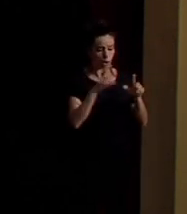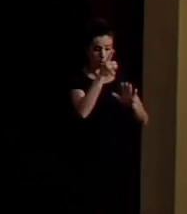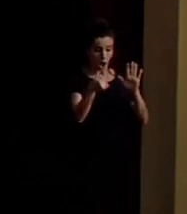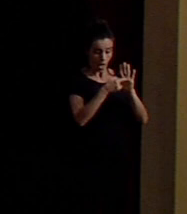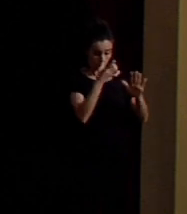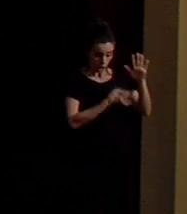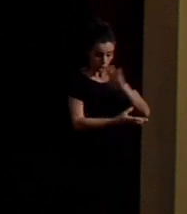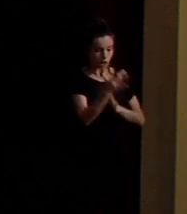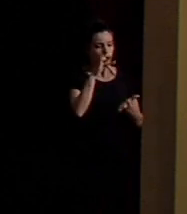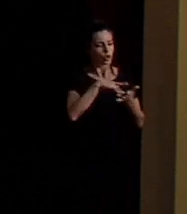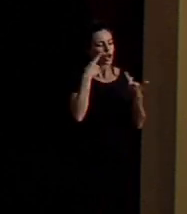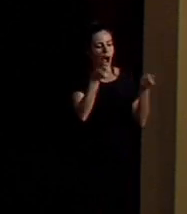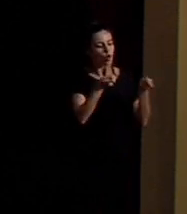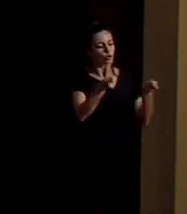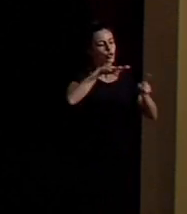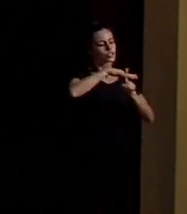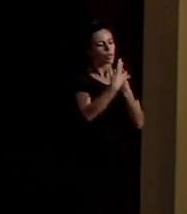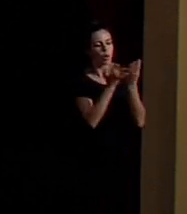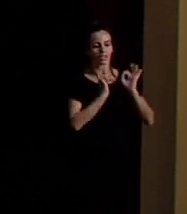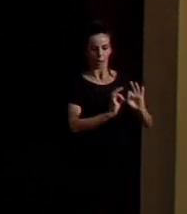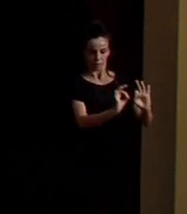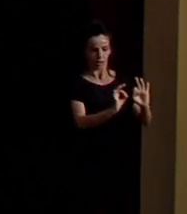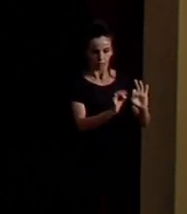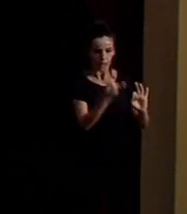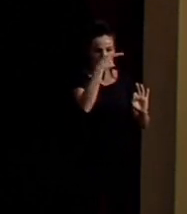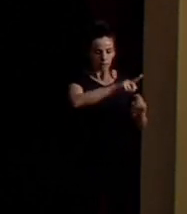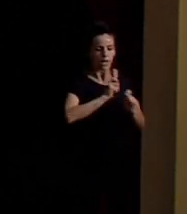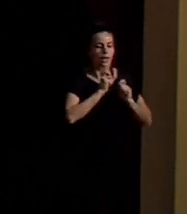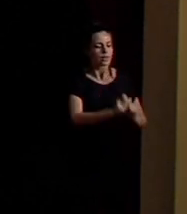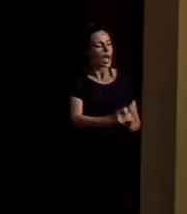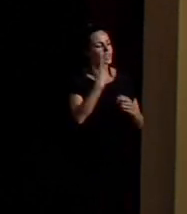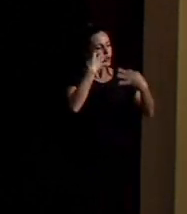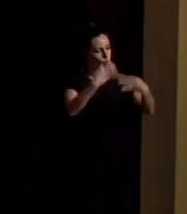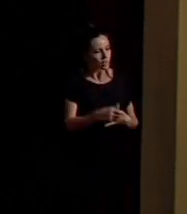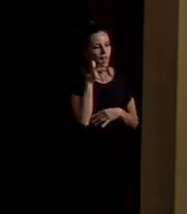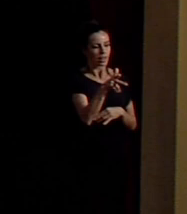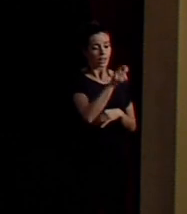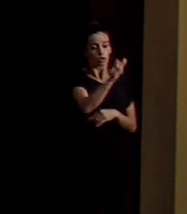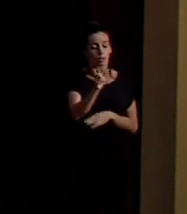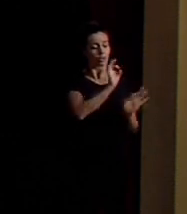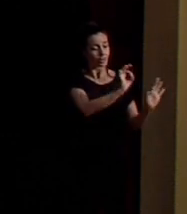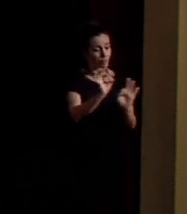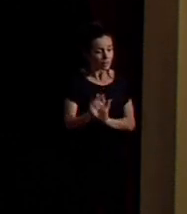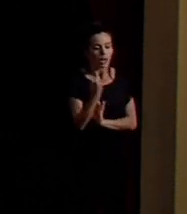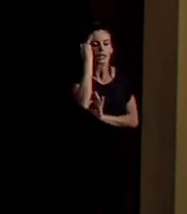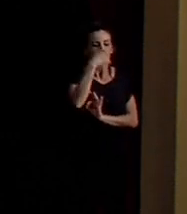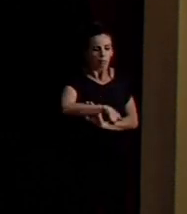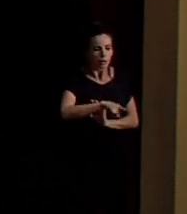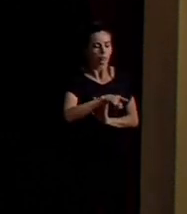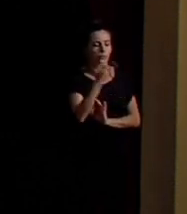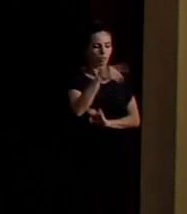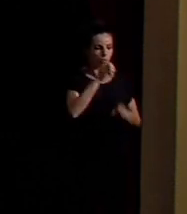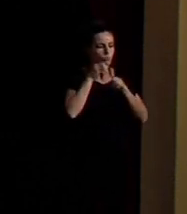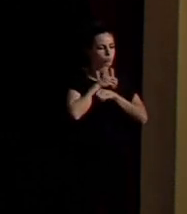se está regulando una situación concreta, no solamente se están garantizando derechos a personas concretas, sino que también se está lanzando